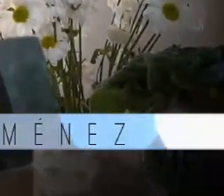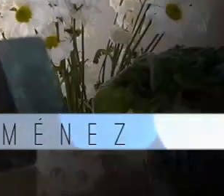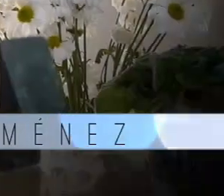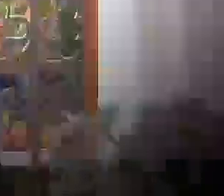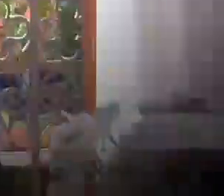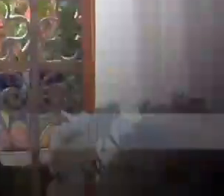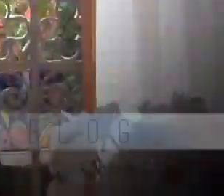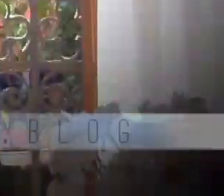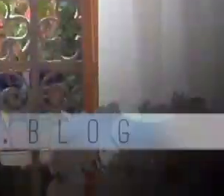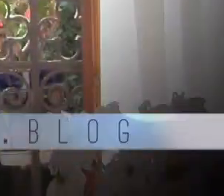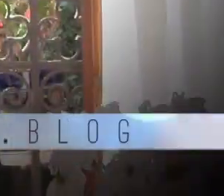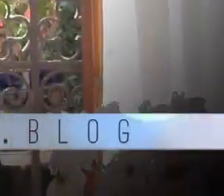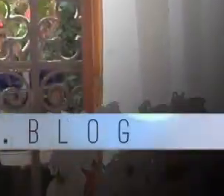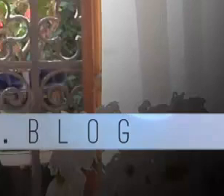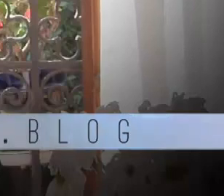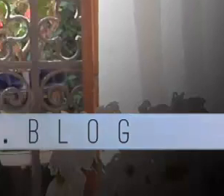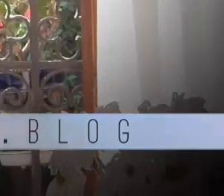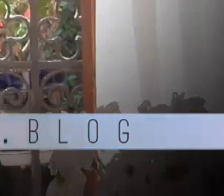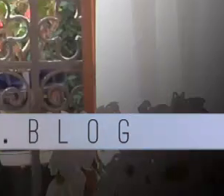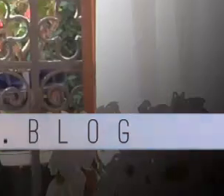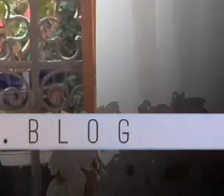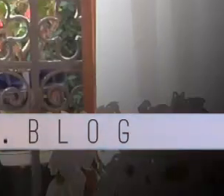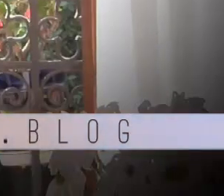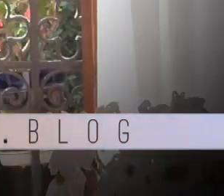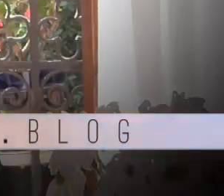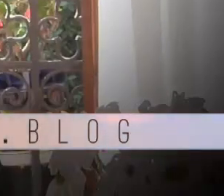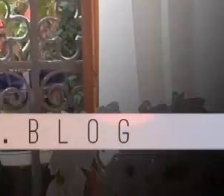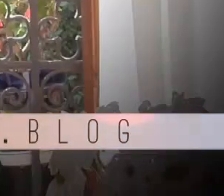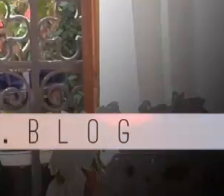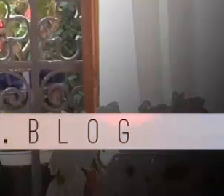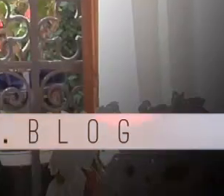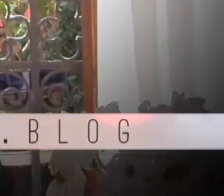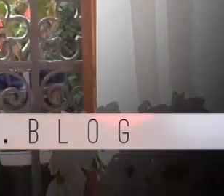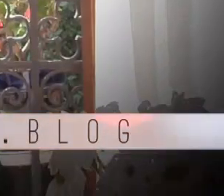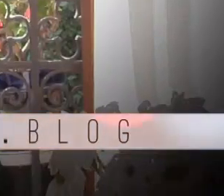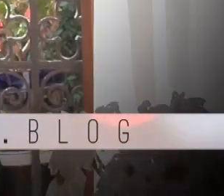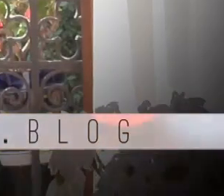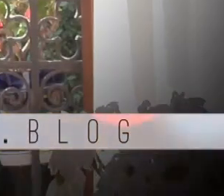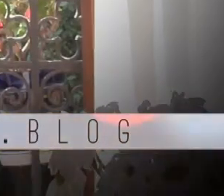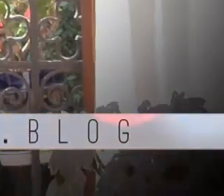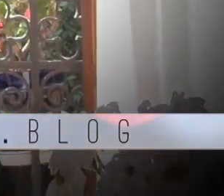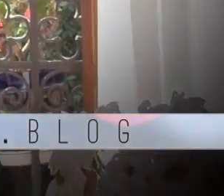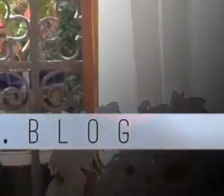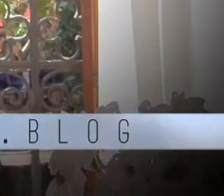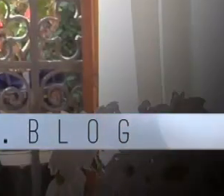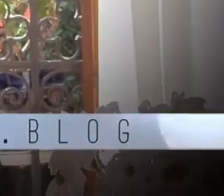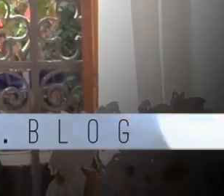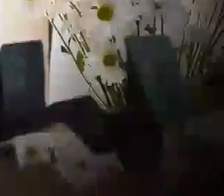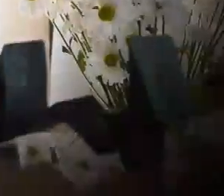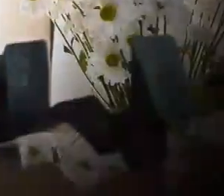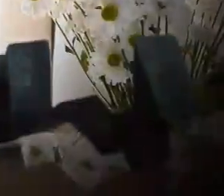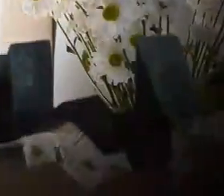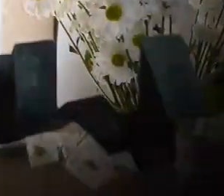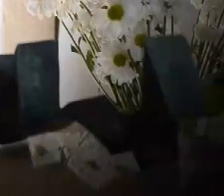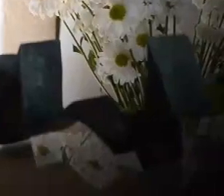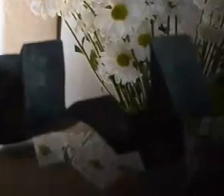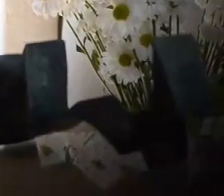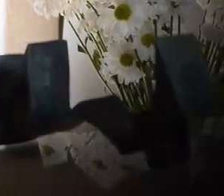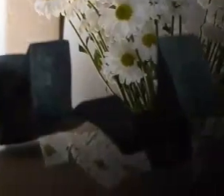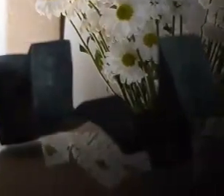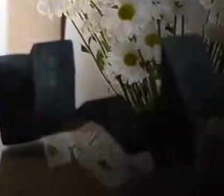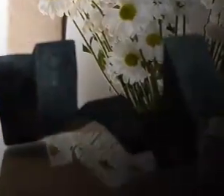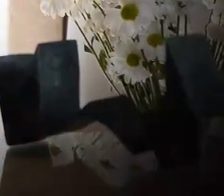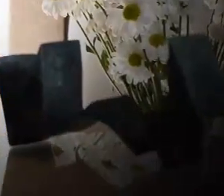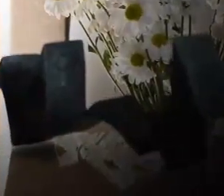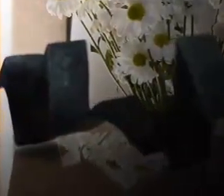2004. La novela se desarrolla en la ciudad de Bogotá y empieza cuando Aguilar, un ex profesor de literatura, regresa a su